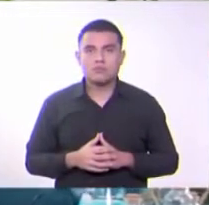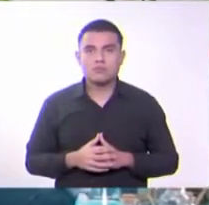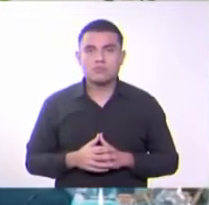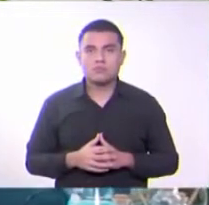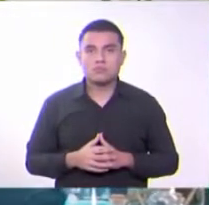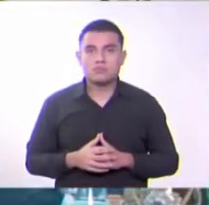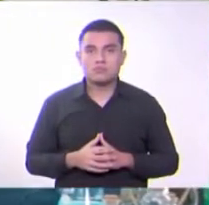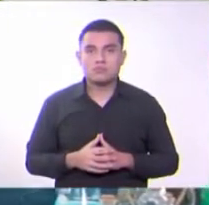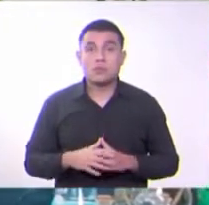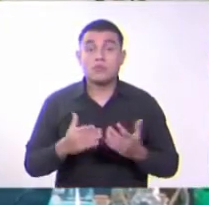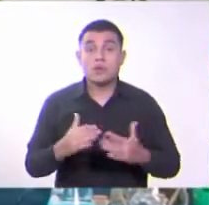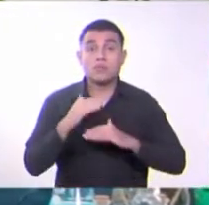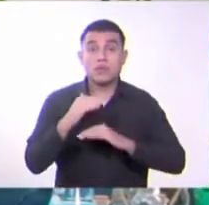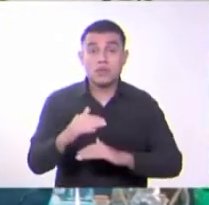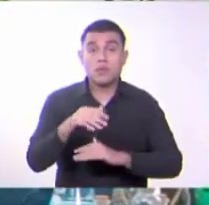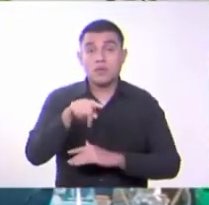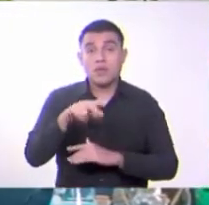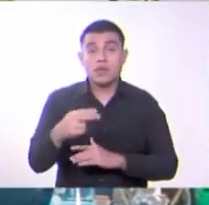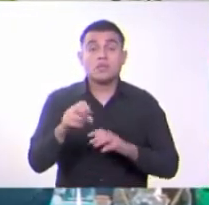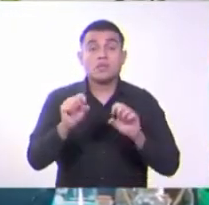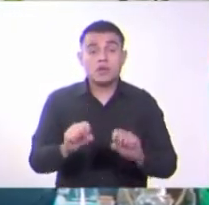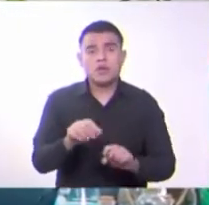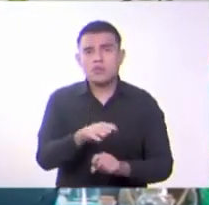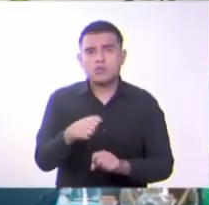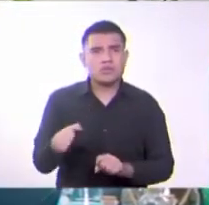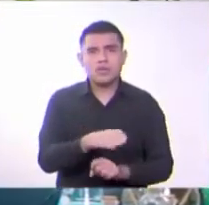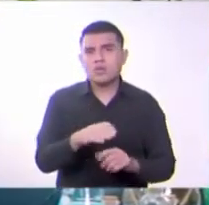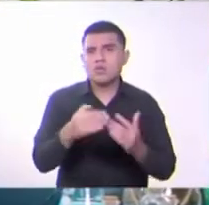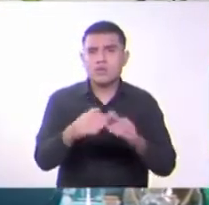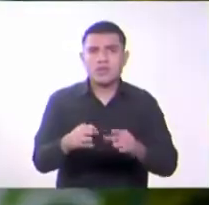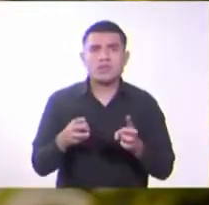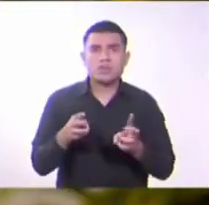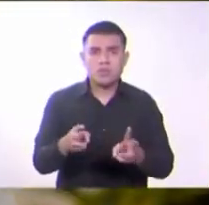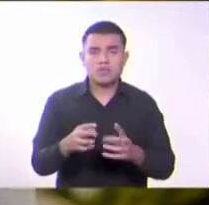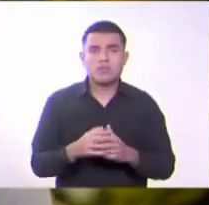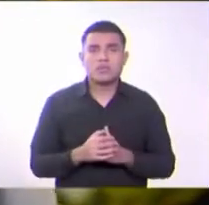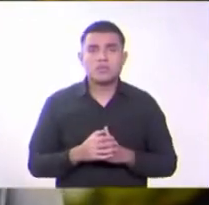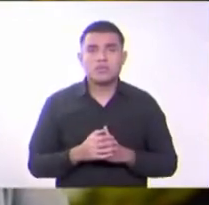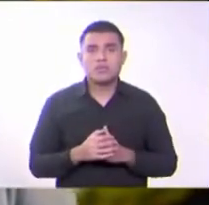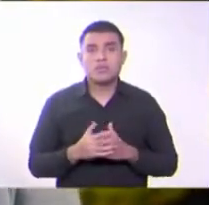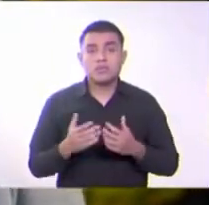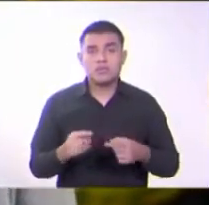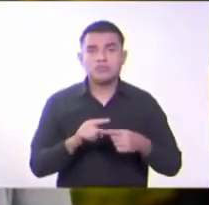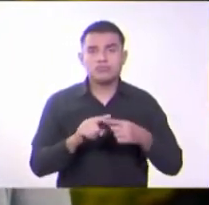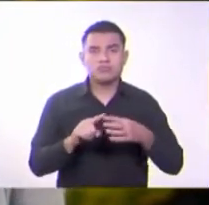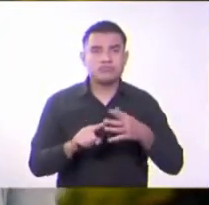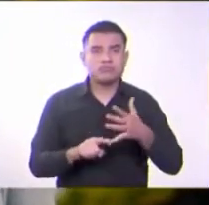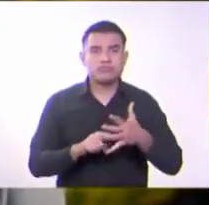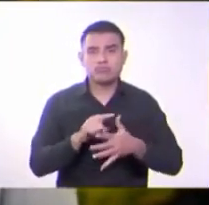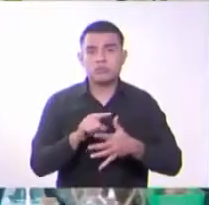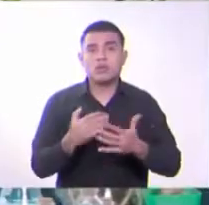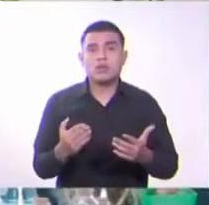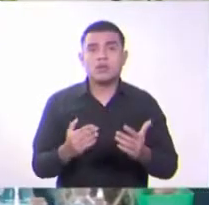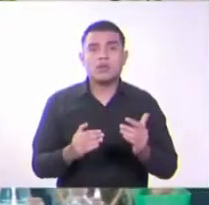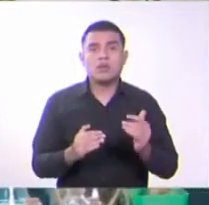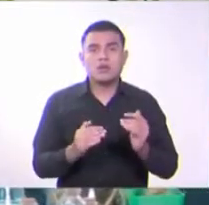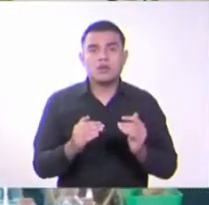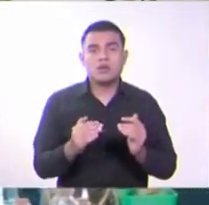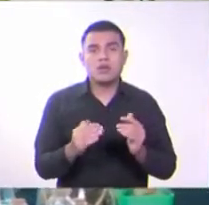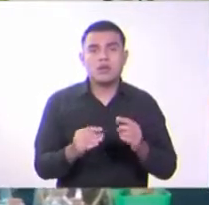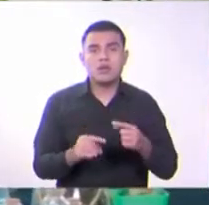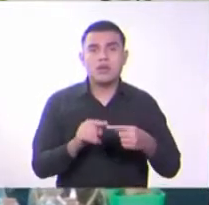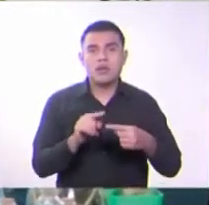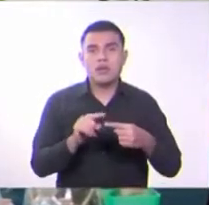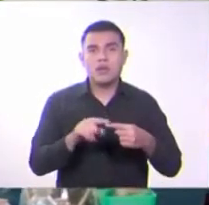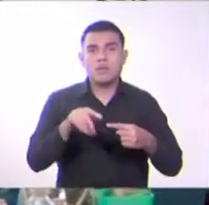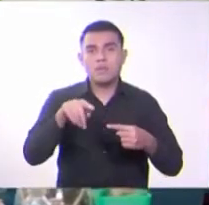Para medir el pH se pueden utilizar diferentes métodos. Entre ellos se encuentra el pHímetro,